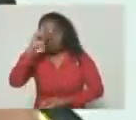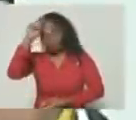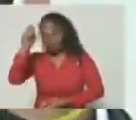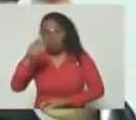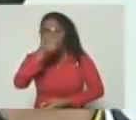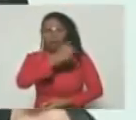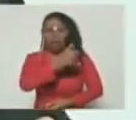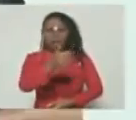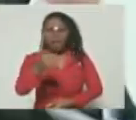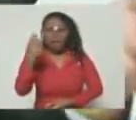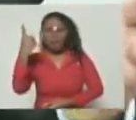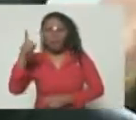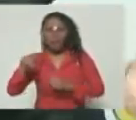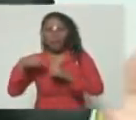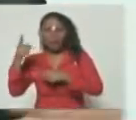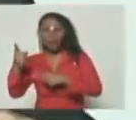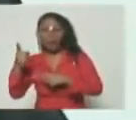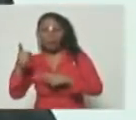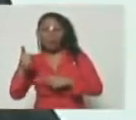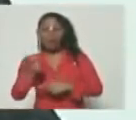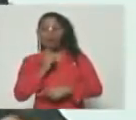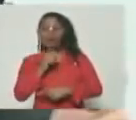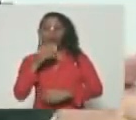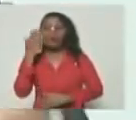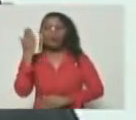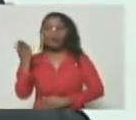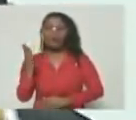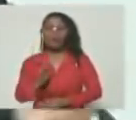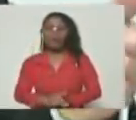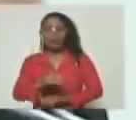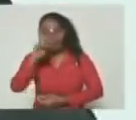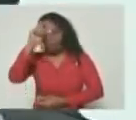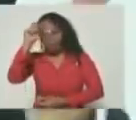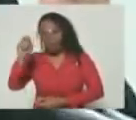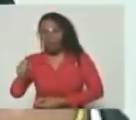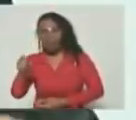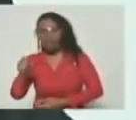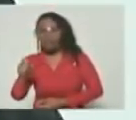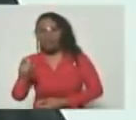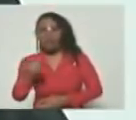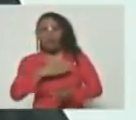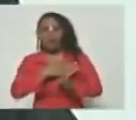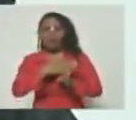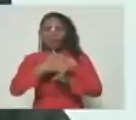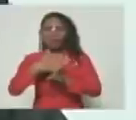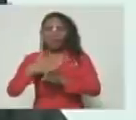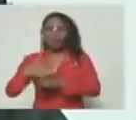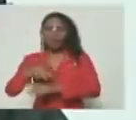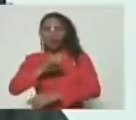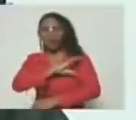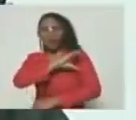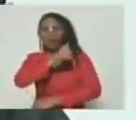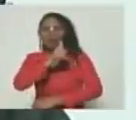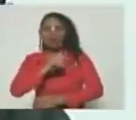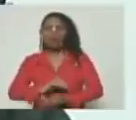uno de los otros adversarios, incluyendo ustedes, reconociéndole compartir la directiva